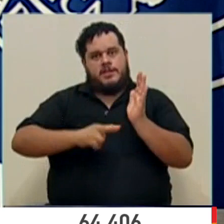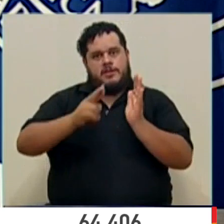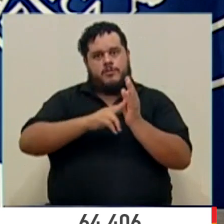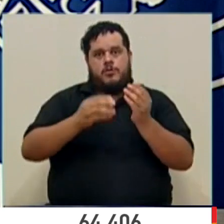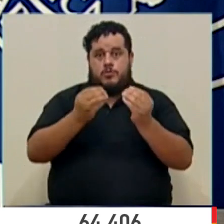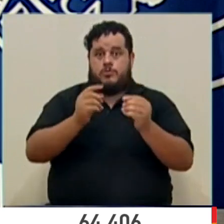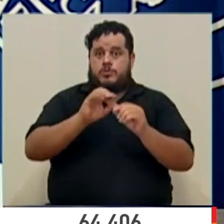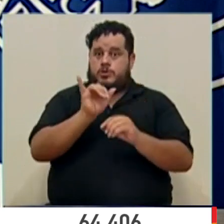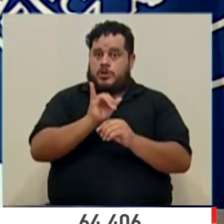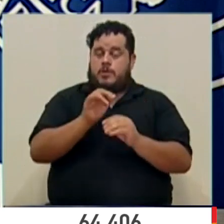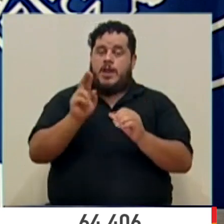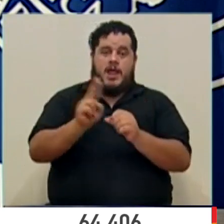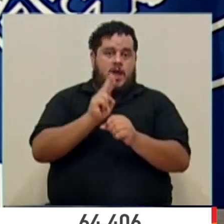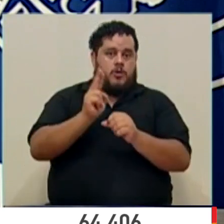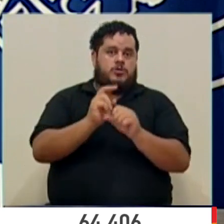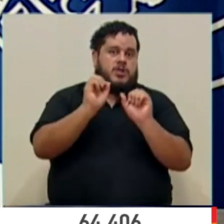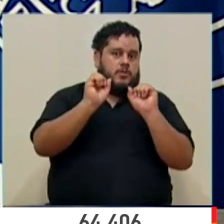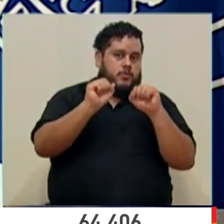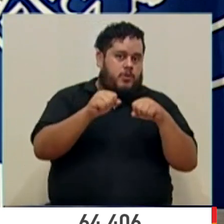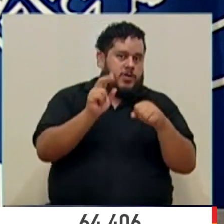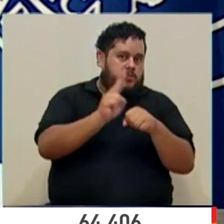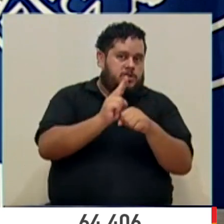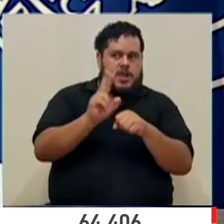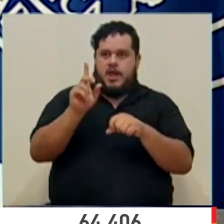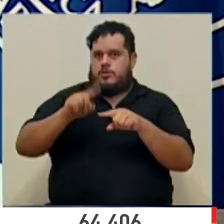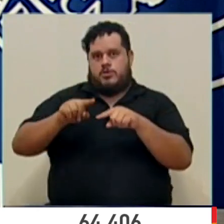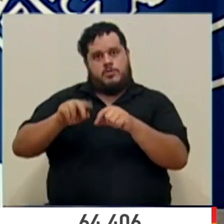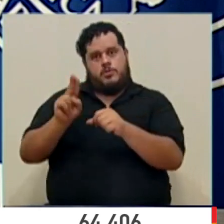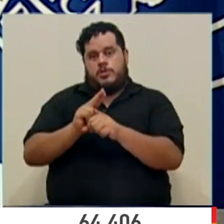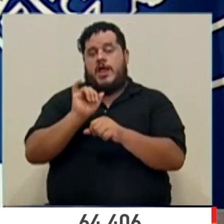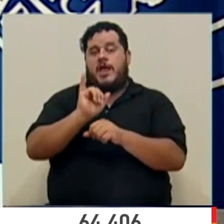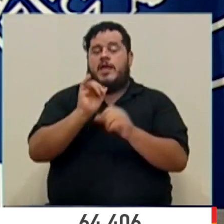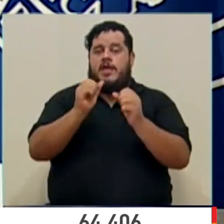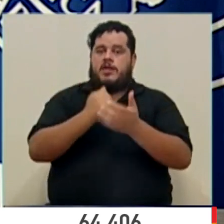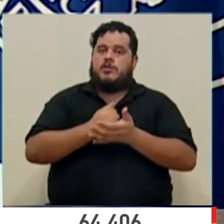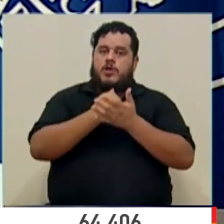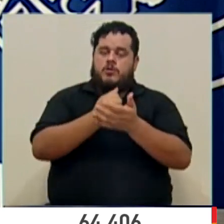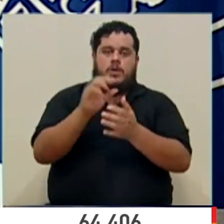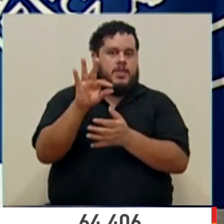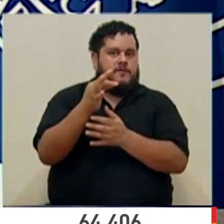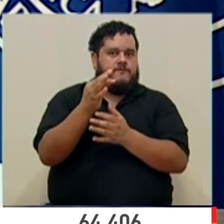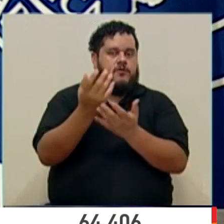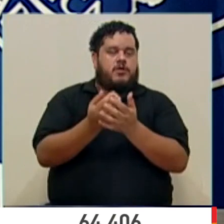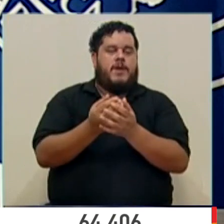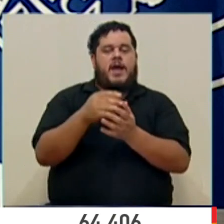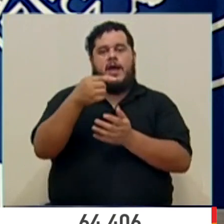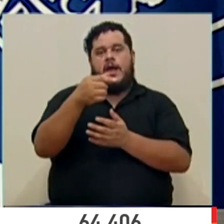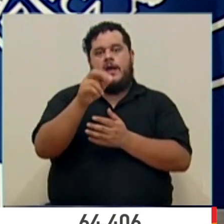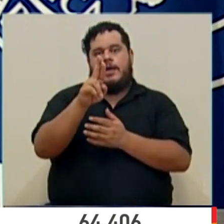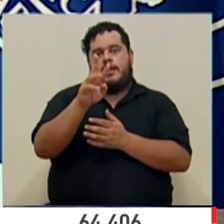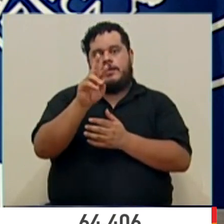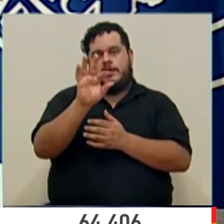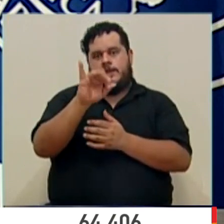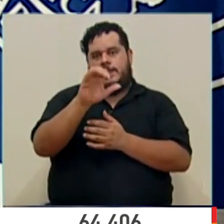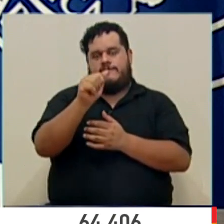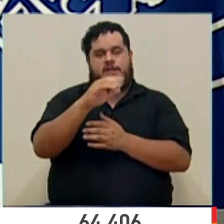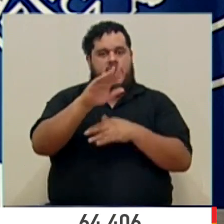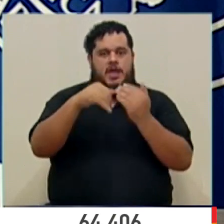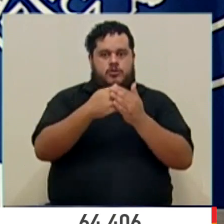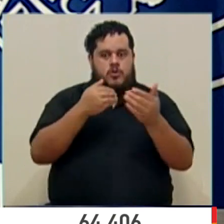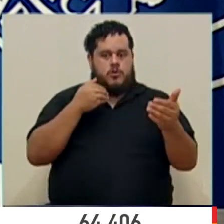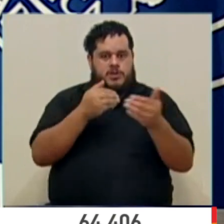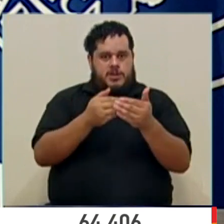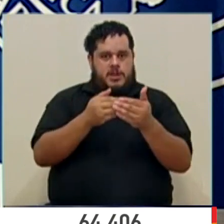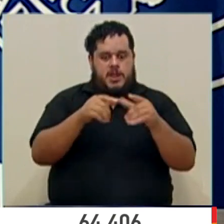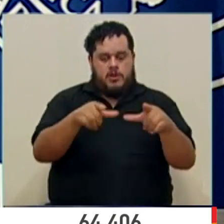además a usos, si se puede usar, no se puede usar. Entonces eso también ayudará de forma gráfica a las personas que se acercan a los espacios